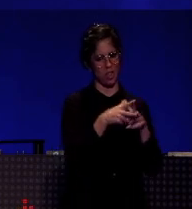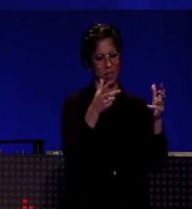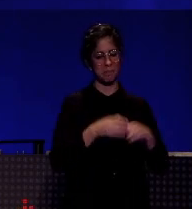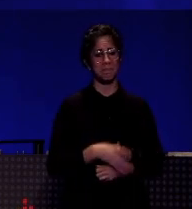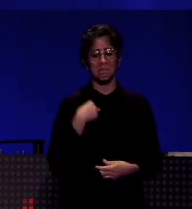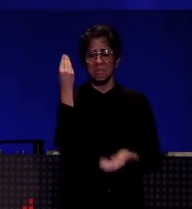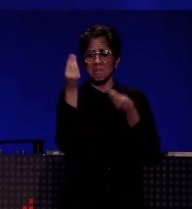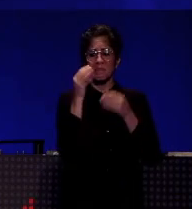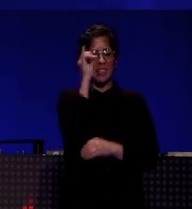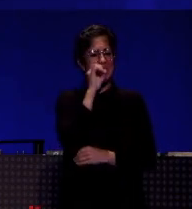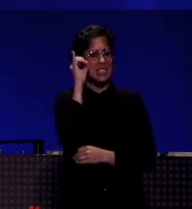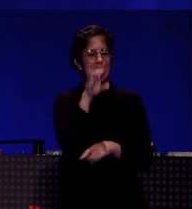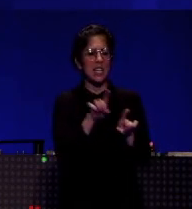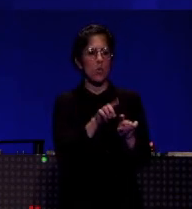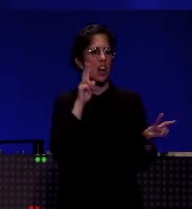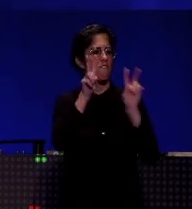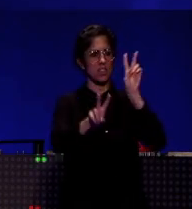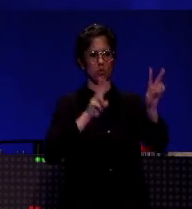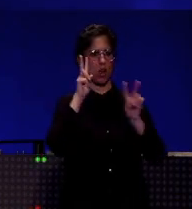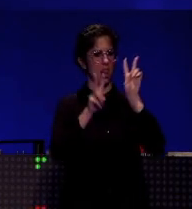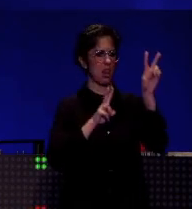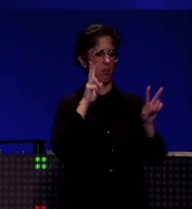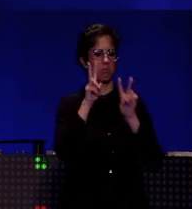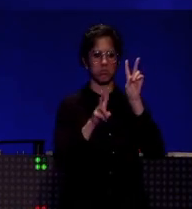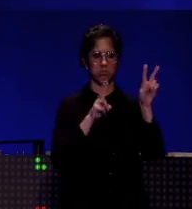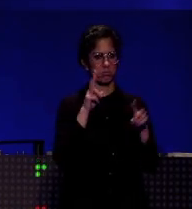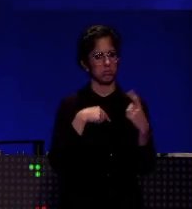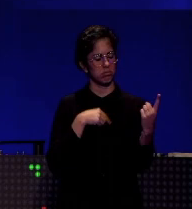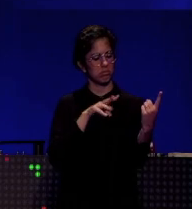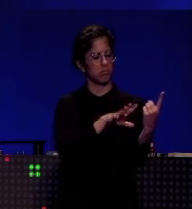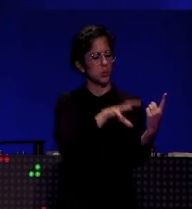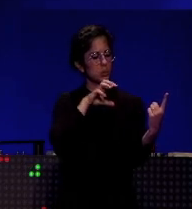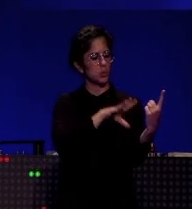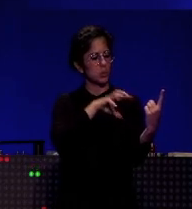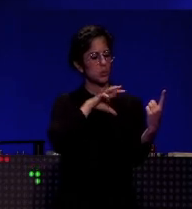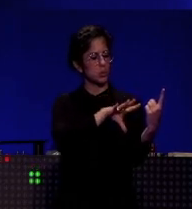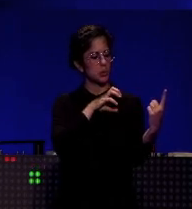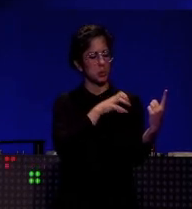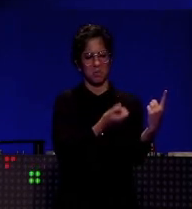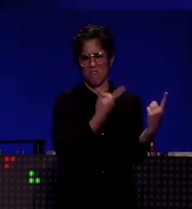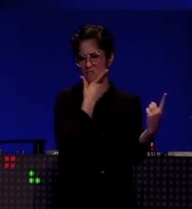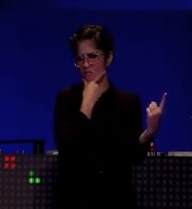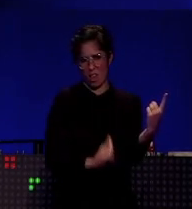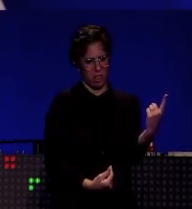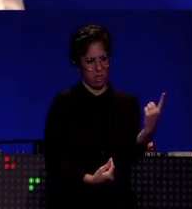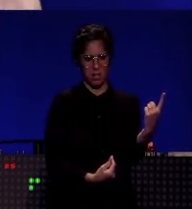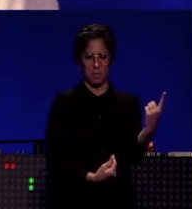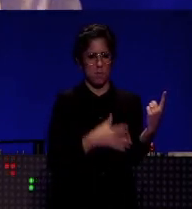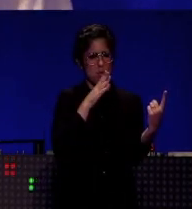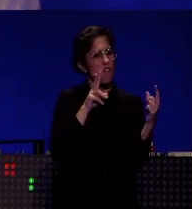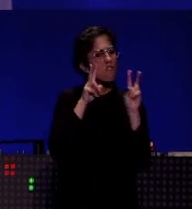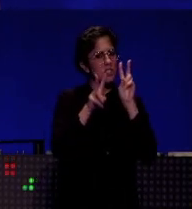muy visual llega de forma fácil al espectador es